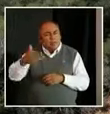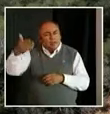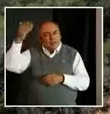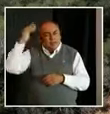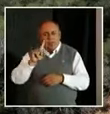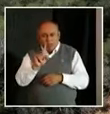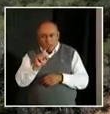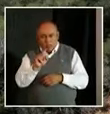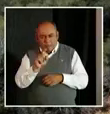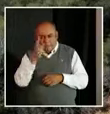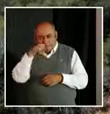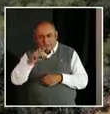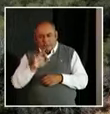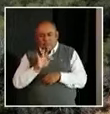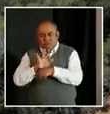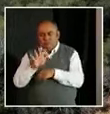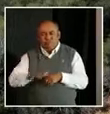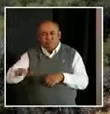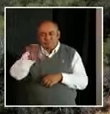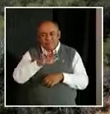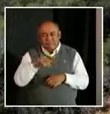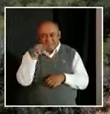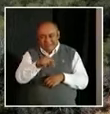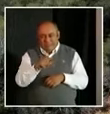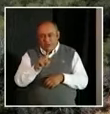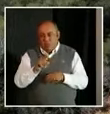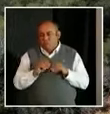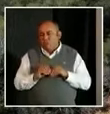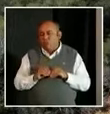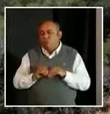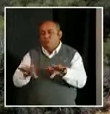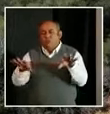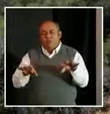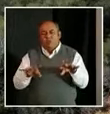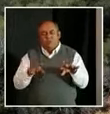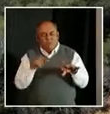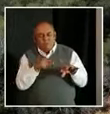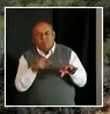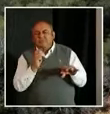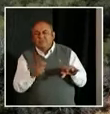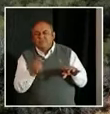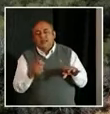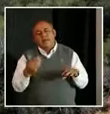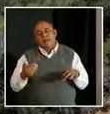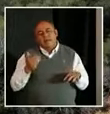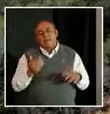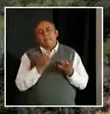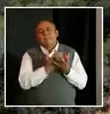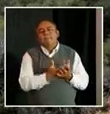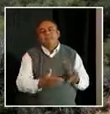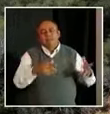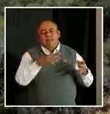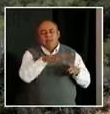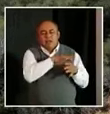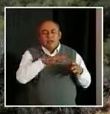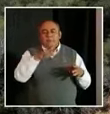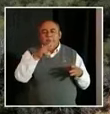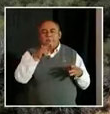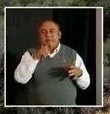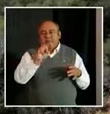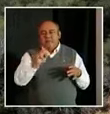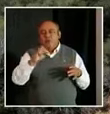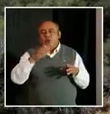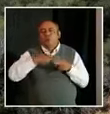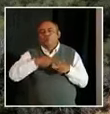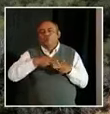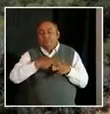o trascendente de abastecimiento de agua para la ciudad fue precisamente la presa El Cuchillo. Esto fue